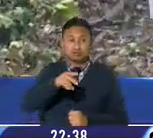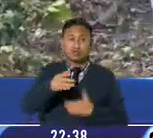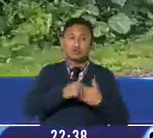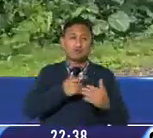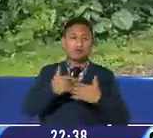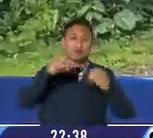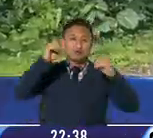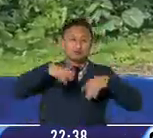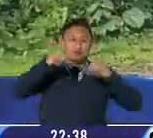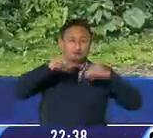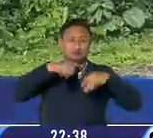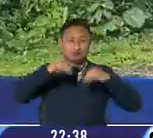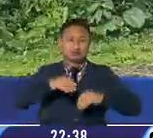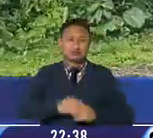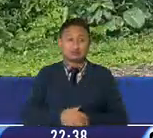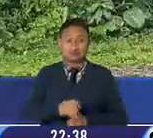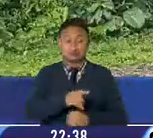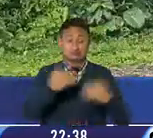aplaca el calor.